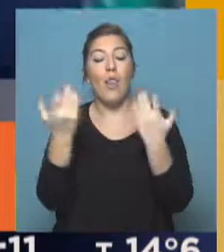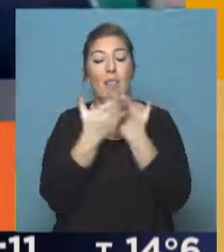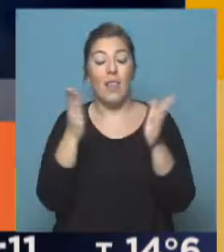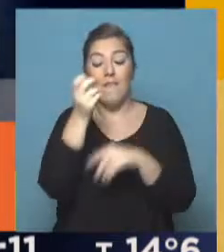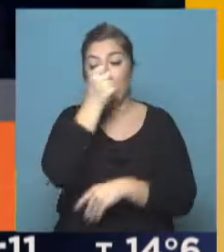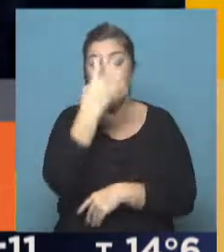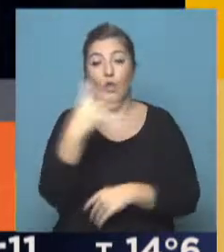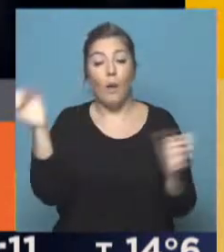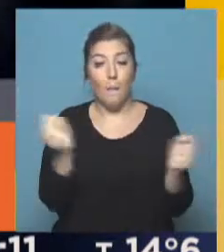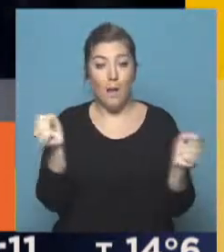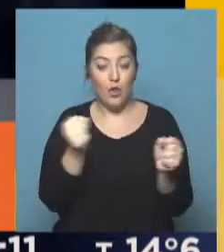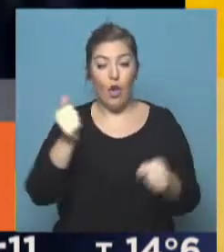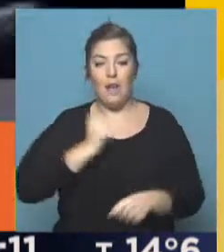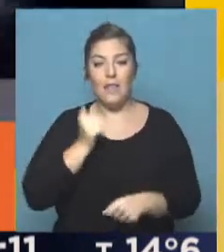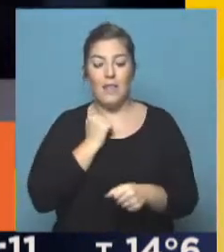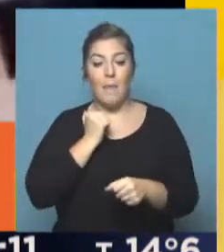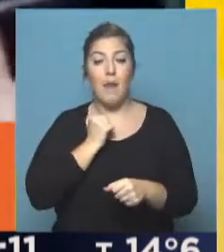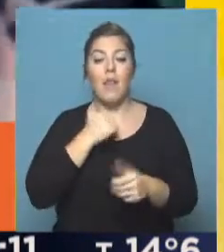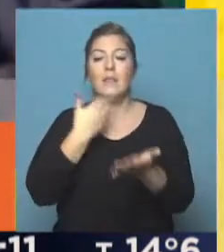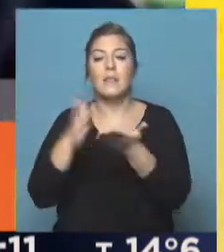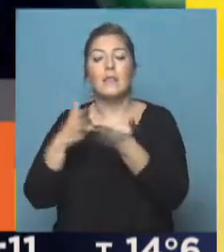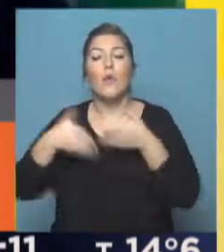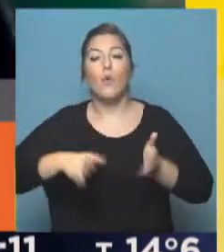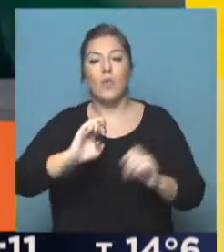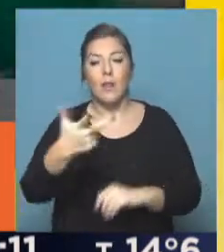En tanto, Gendarmería desalojó la Ruta 3.